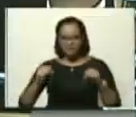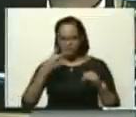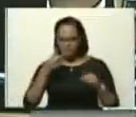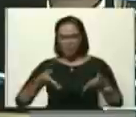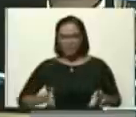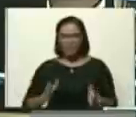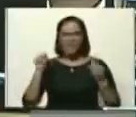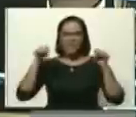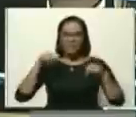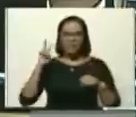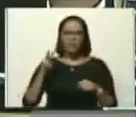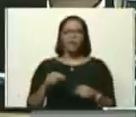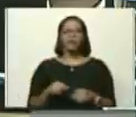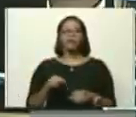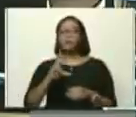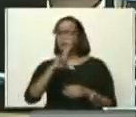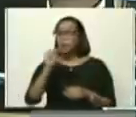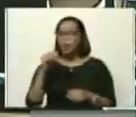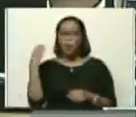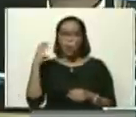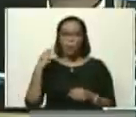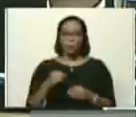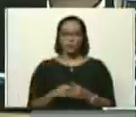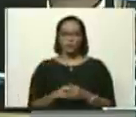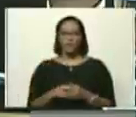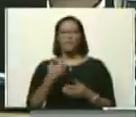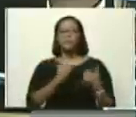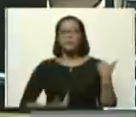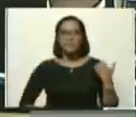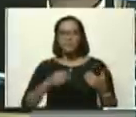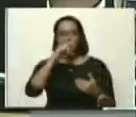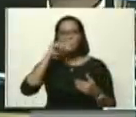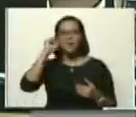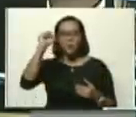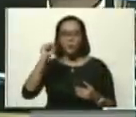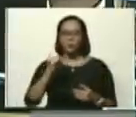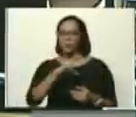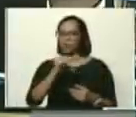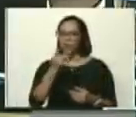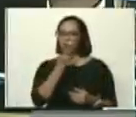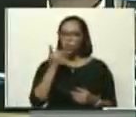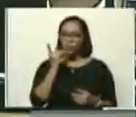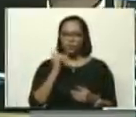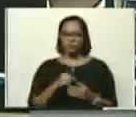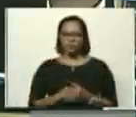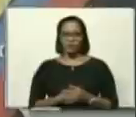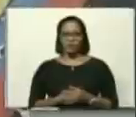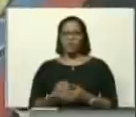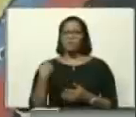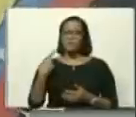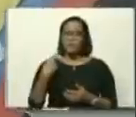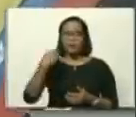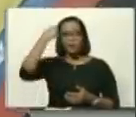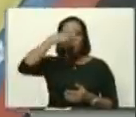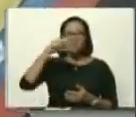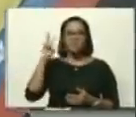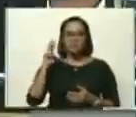su presidente es Nicolás Maduro y no Iván Duque. Que su pueblo, de primero es el pueblo de Venezuela y después el pueblo de